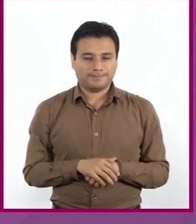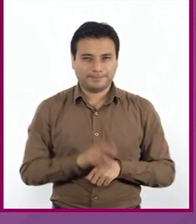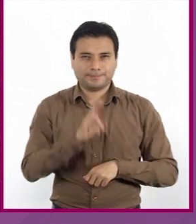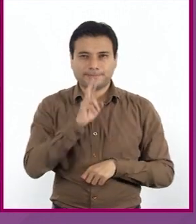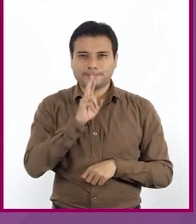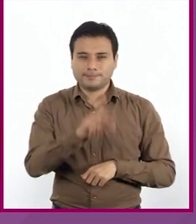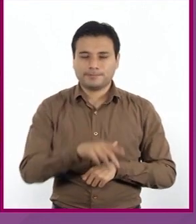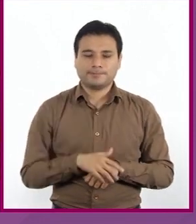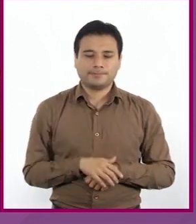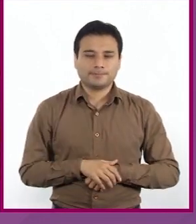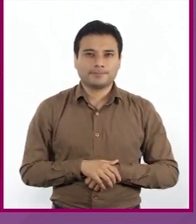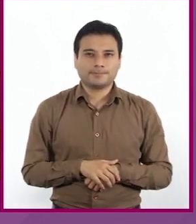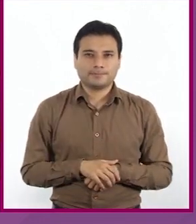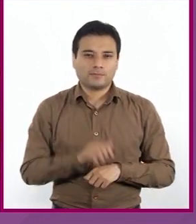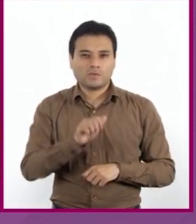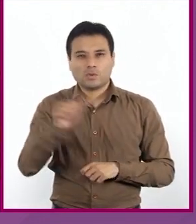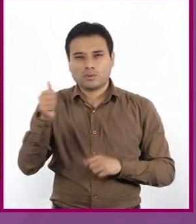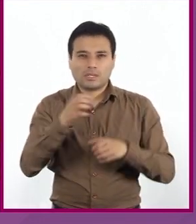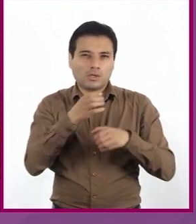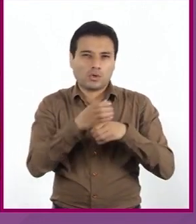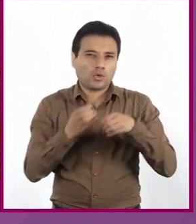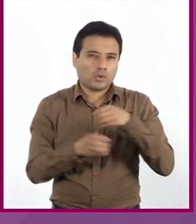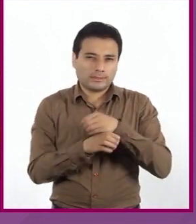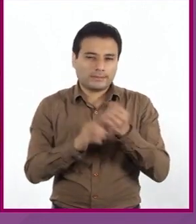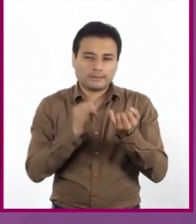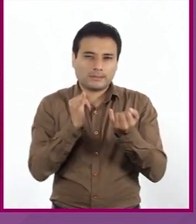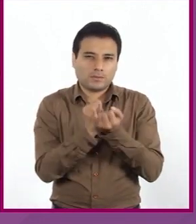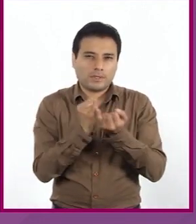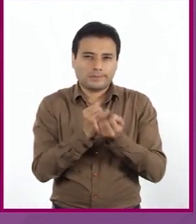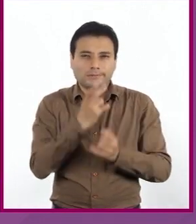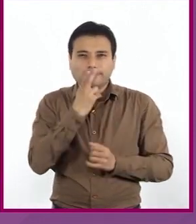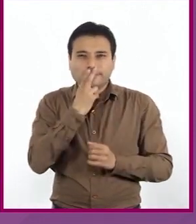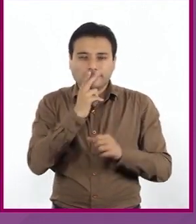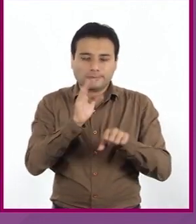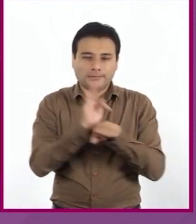resguardan piezas similares como Bonampak en la selva chiapaneca.